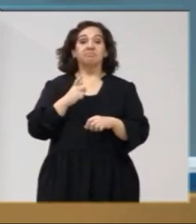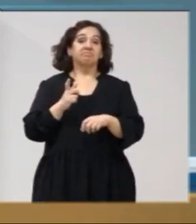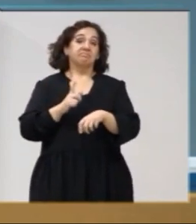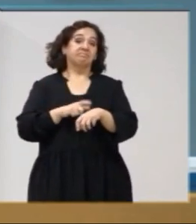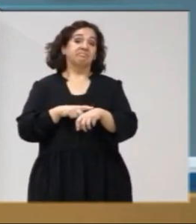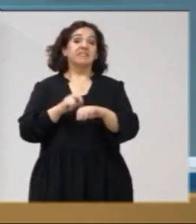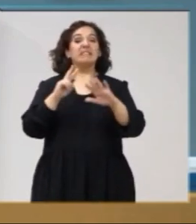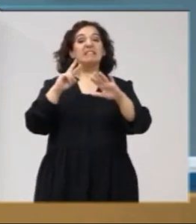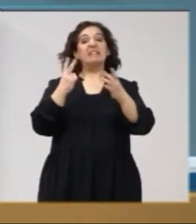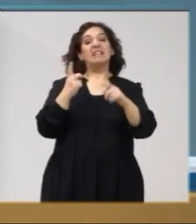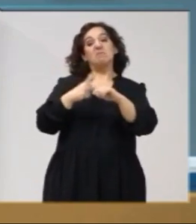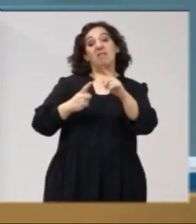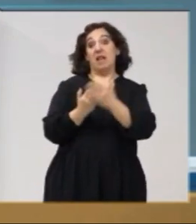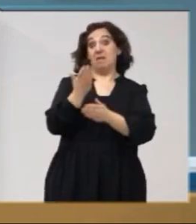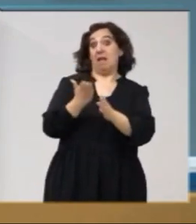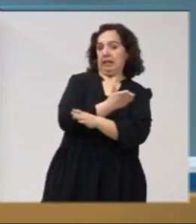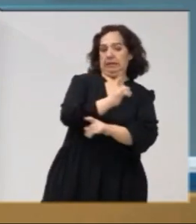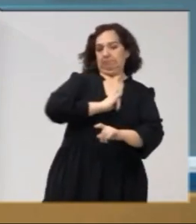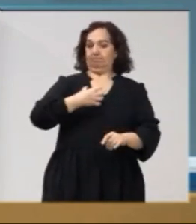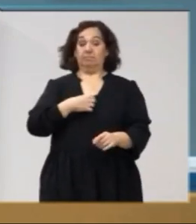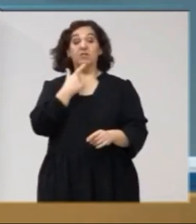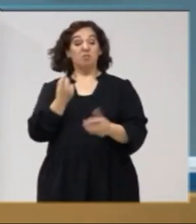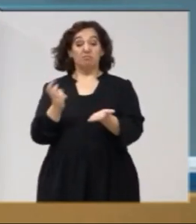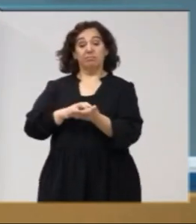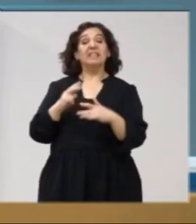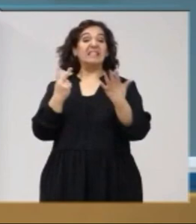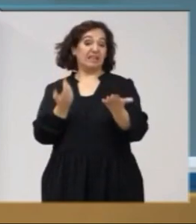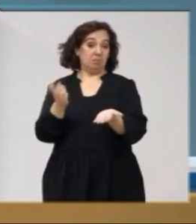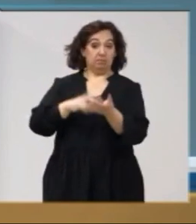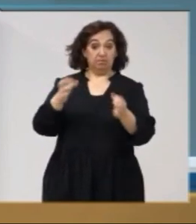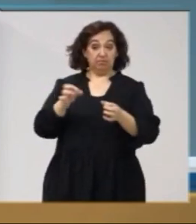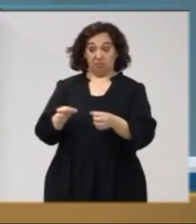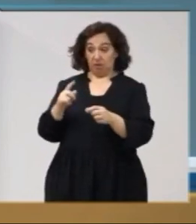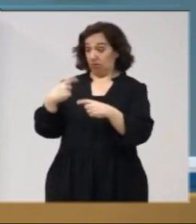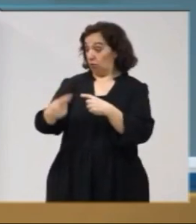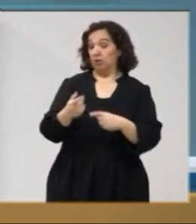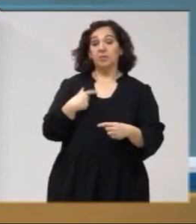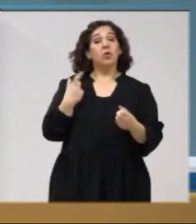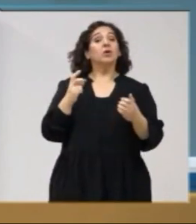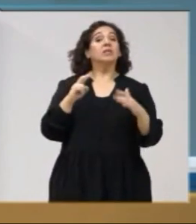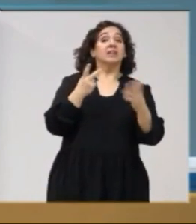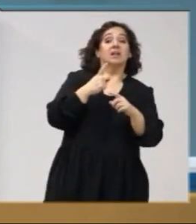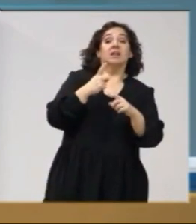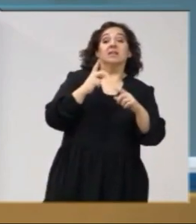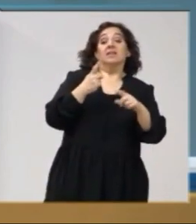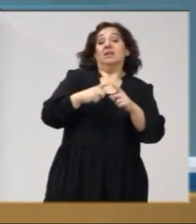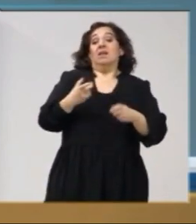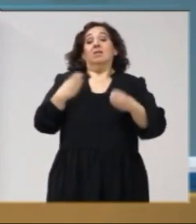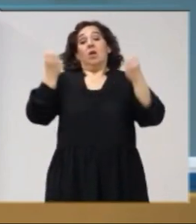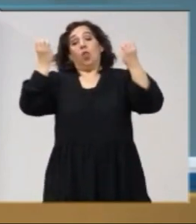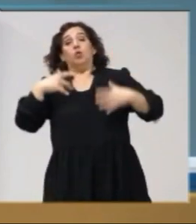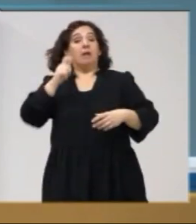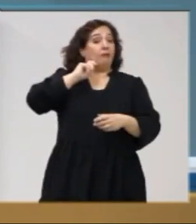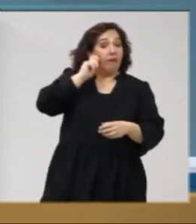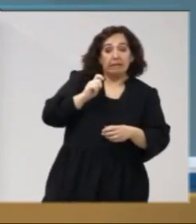las 7:30 de la mañana. Yo me levanto todos los días a las 7, y digo a las 7:30 porque a esa hora me estoy duchando, afeitando. Cuando